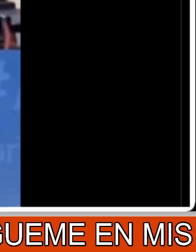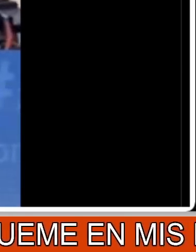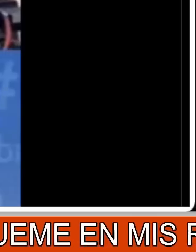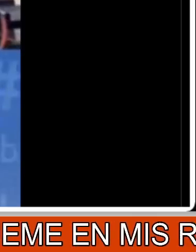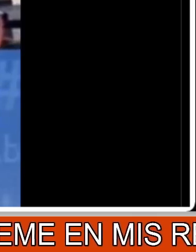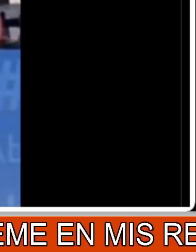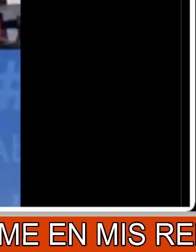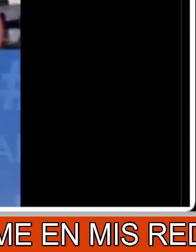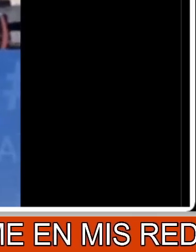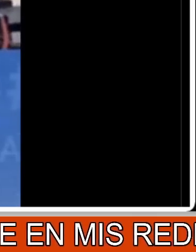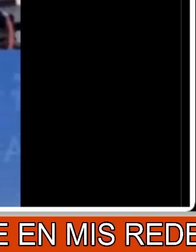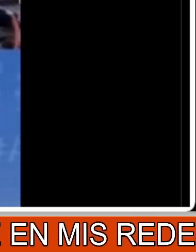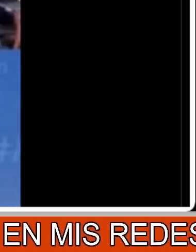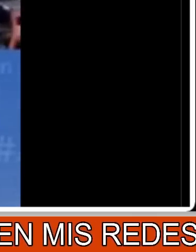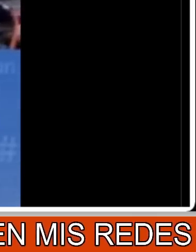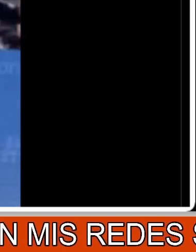le